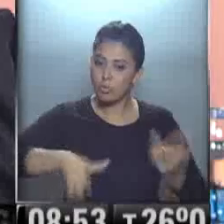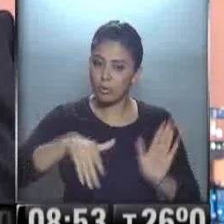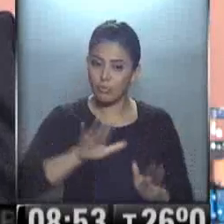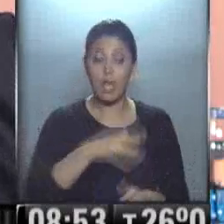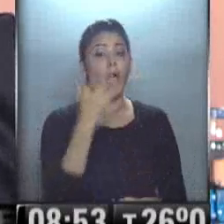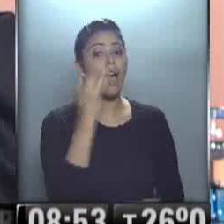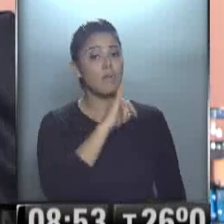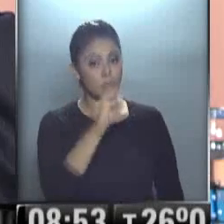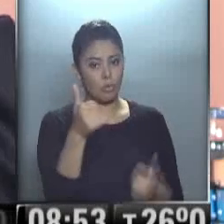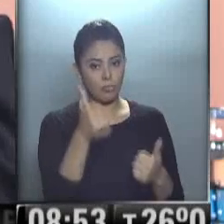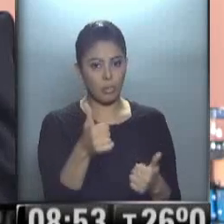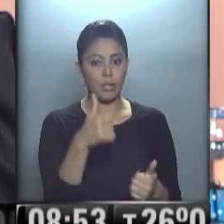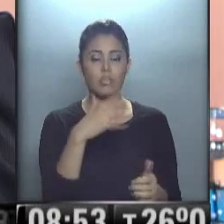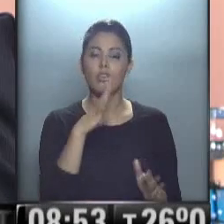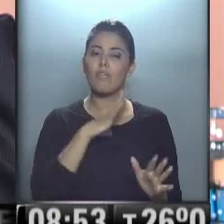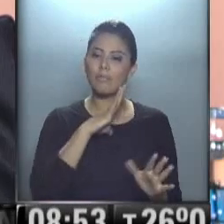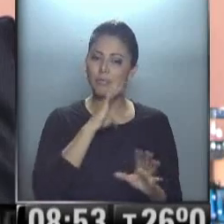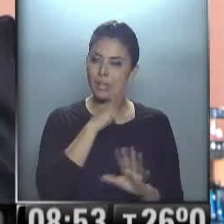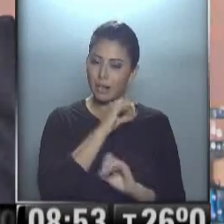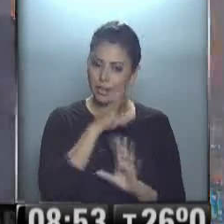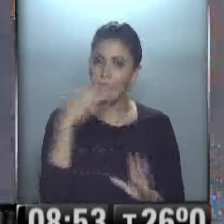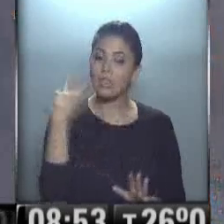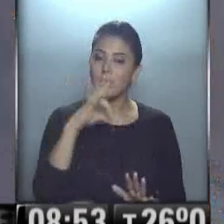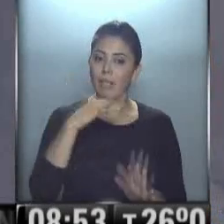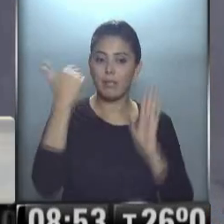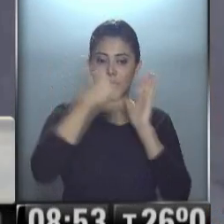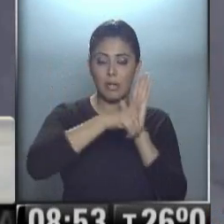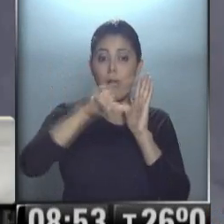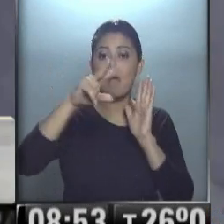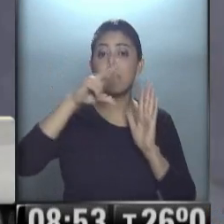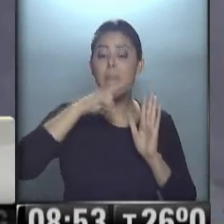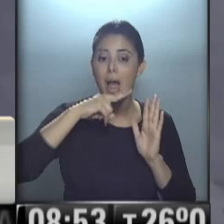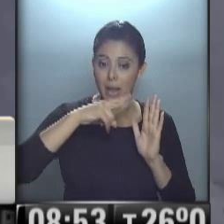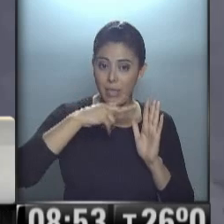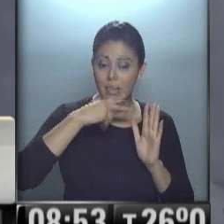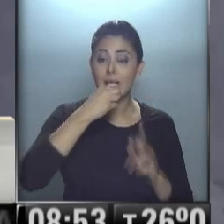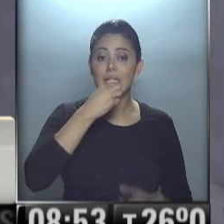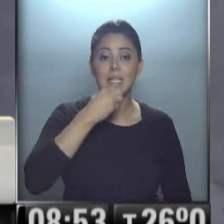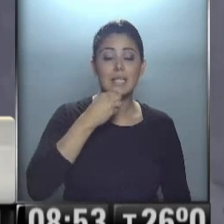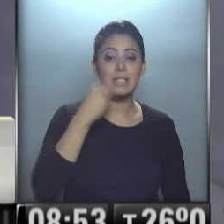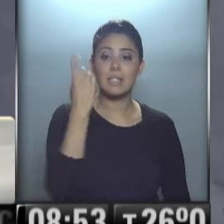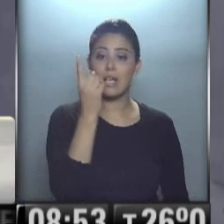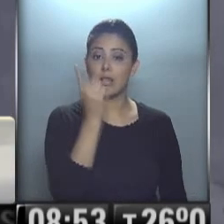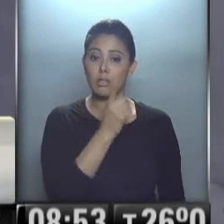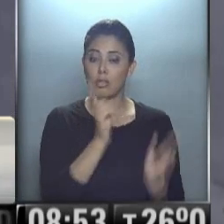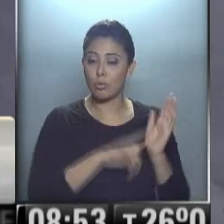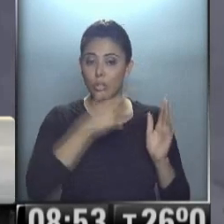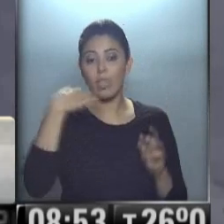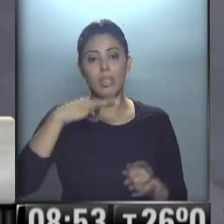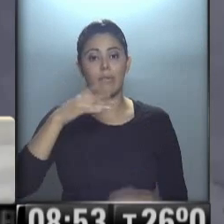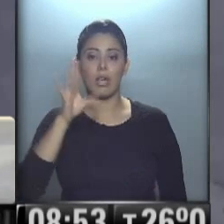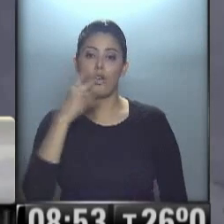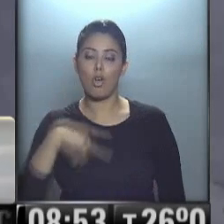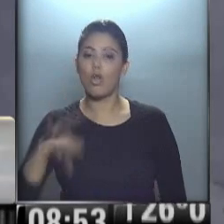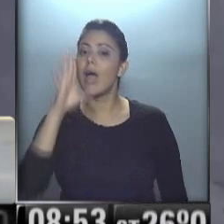Es un buen dato porque esto no está del todo claro. Tiene que tener la cédula verde, en caso de que no sea titular, la cédula azul, que lo